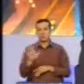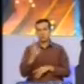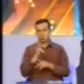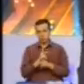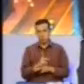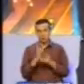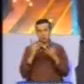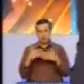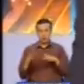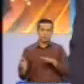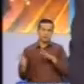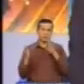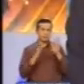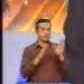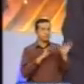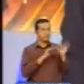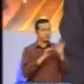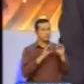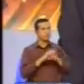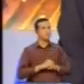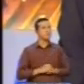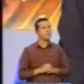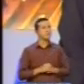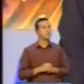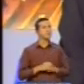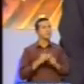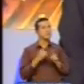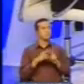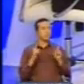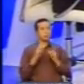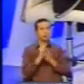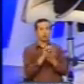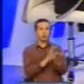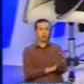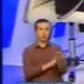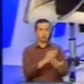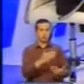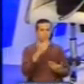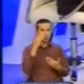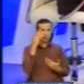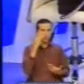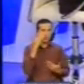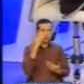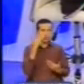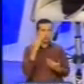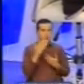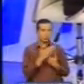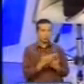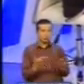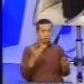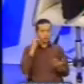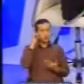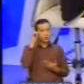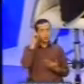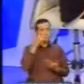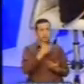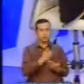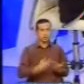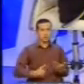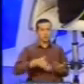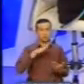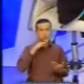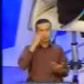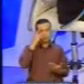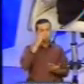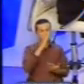bueno, entremos más en materia. ¿Cuál es la diferencia del proyecto político que ha liderado Rafael Correa y